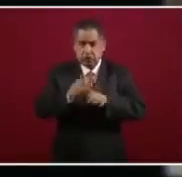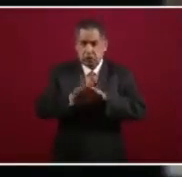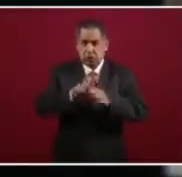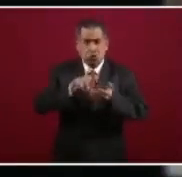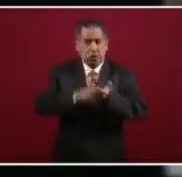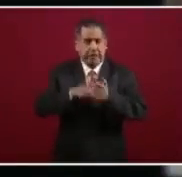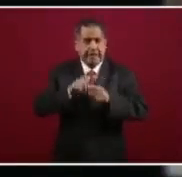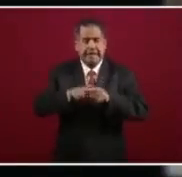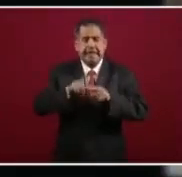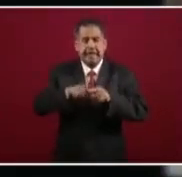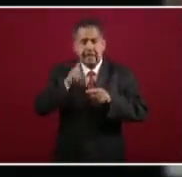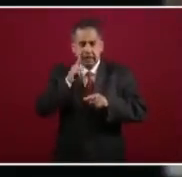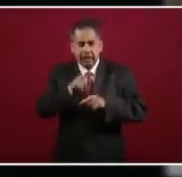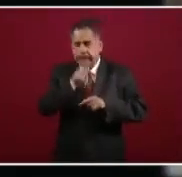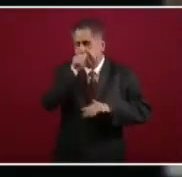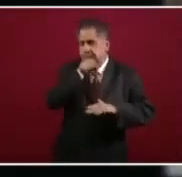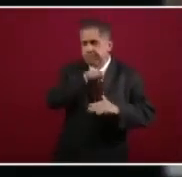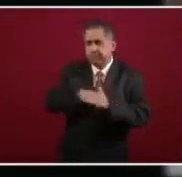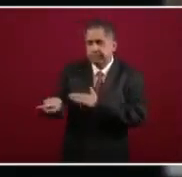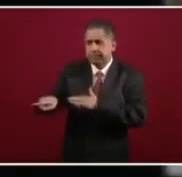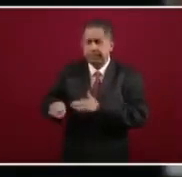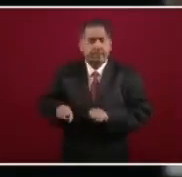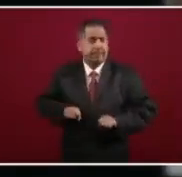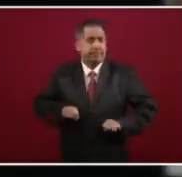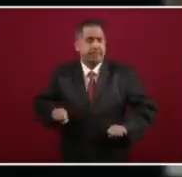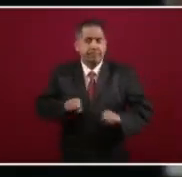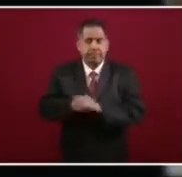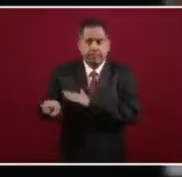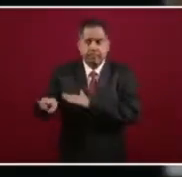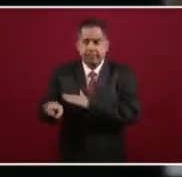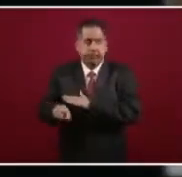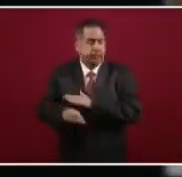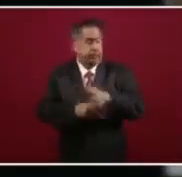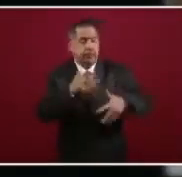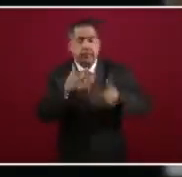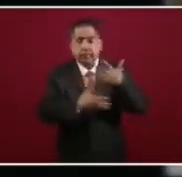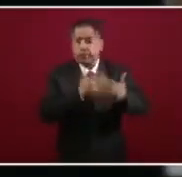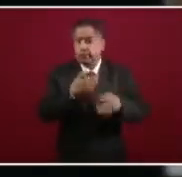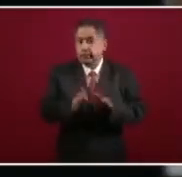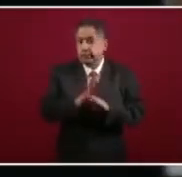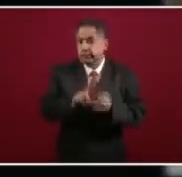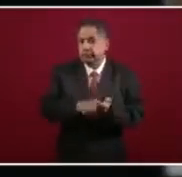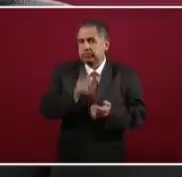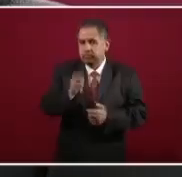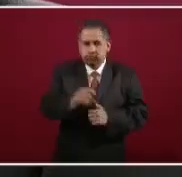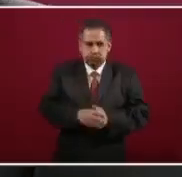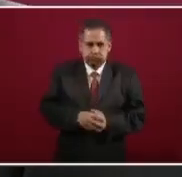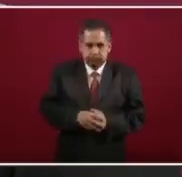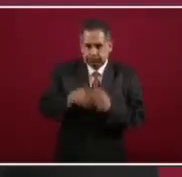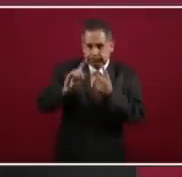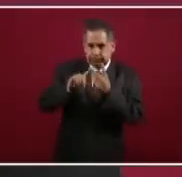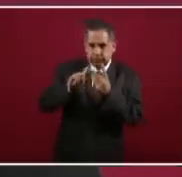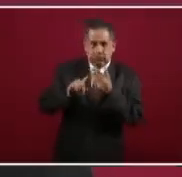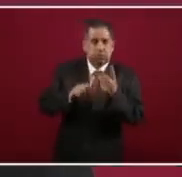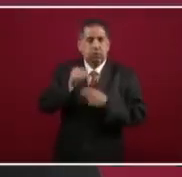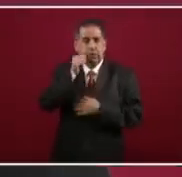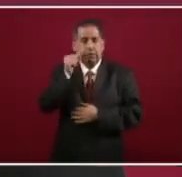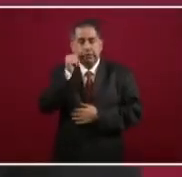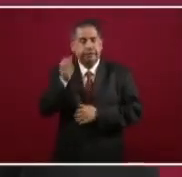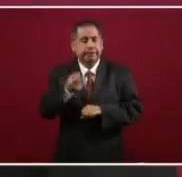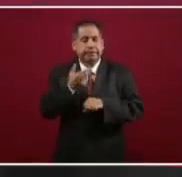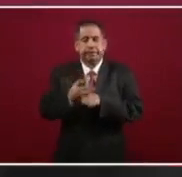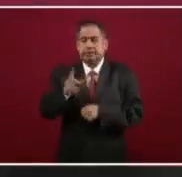fue cómo se filtró la información para provocar esta reacción del cartel segunda allí en el secretario